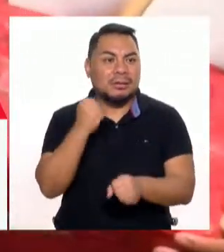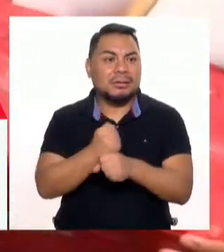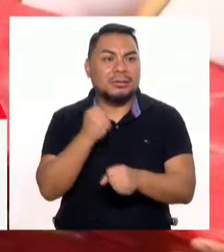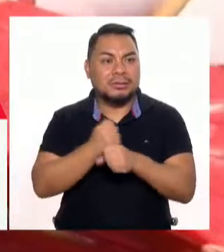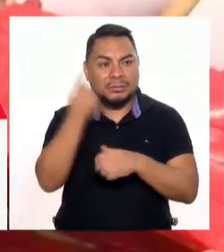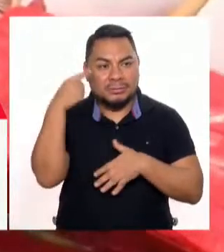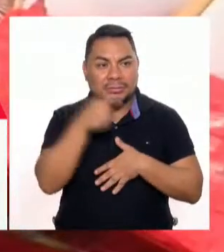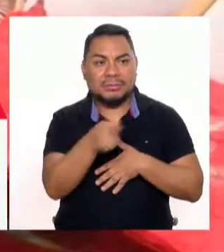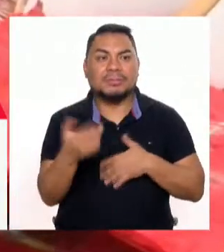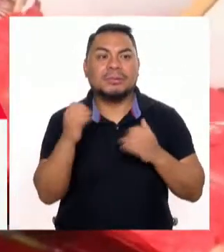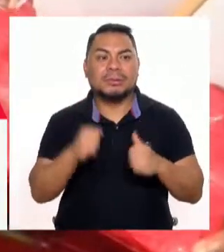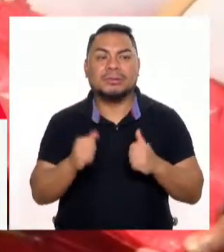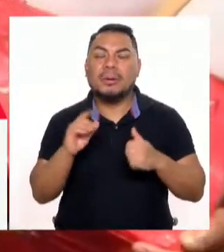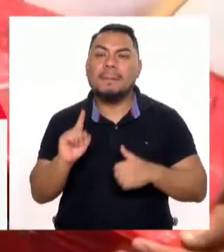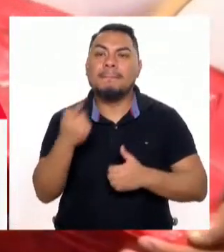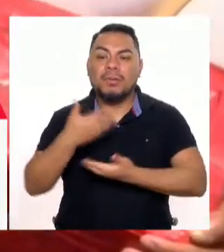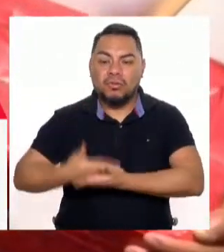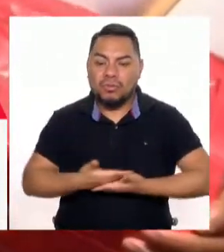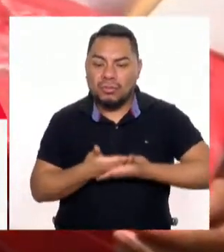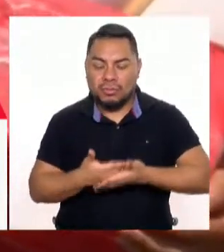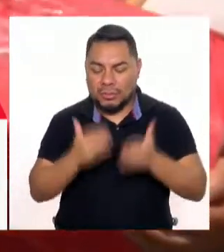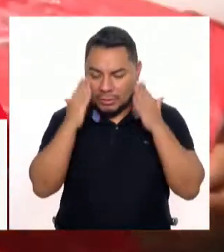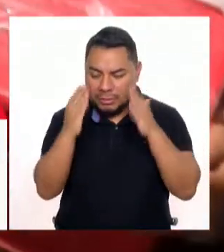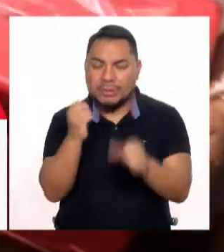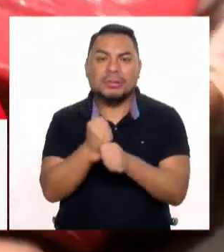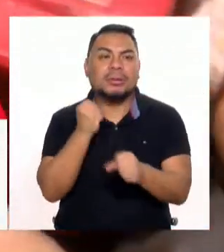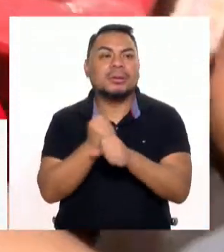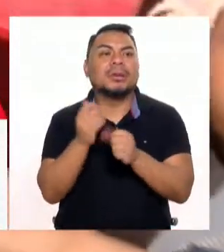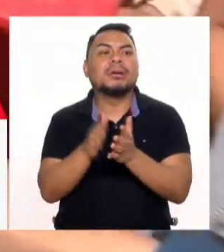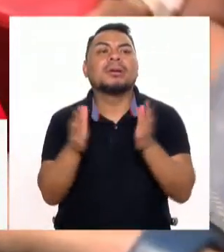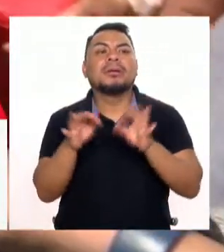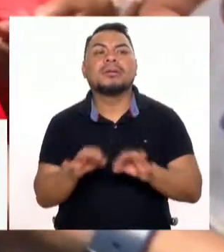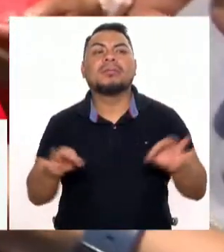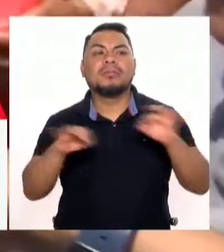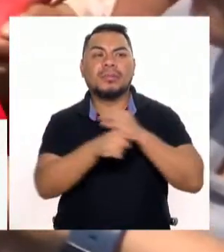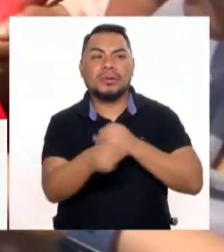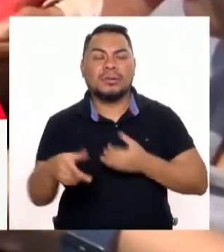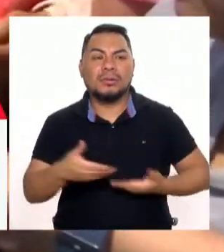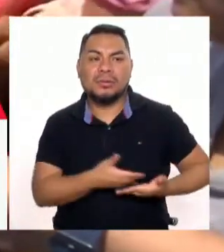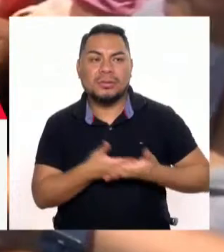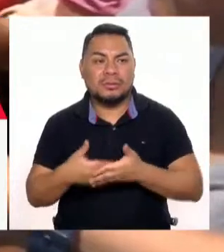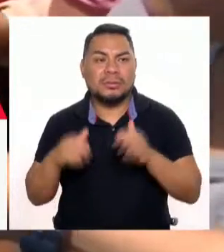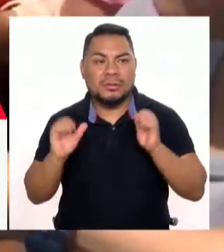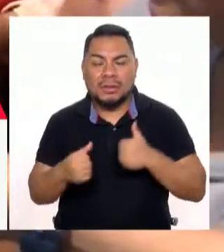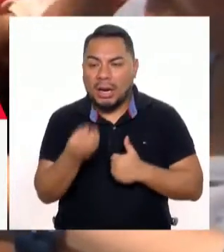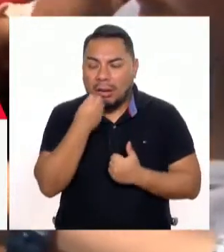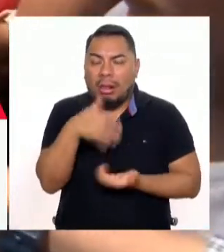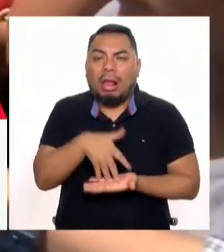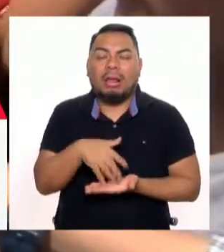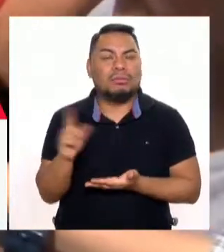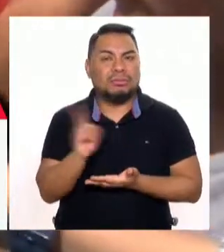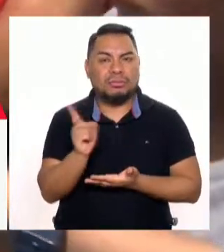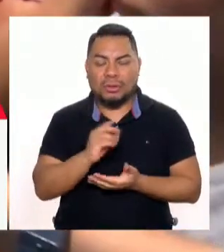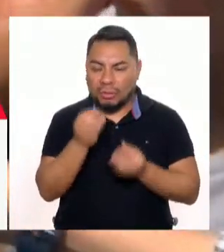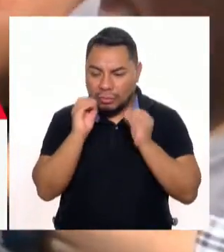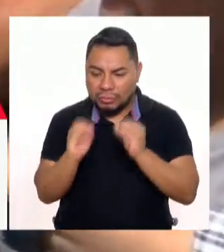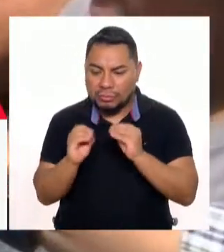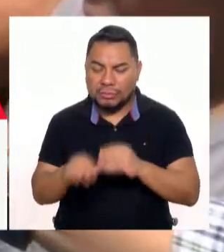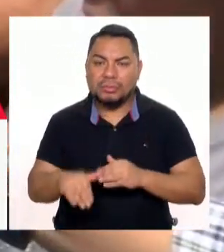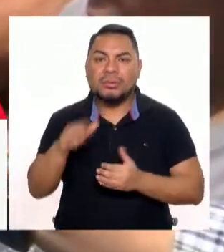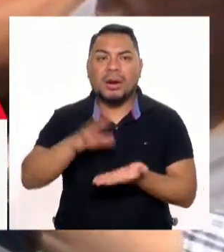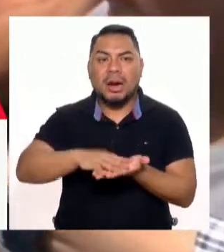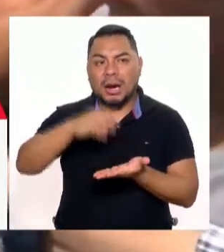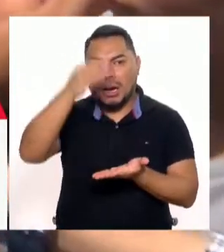por ellos la primera infancia es tan importante que estos niños crezcan sin desnutrición para que puedan